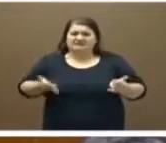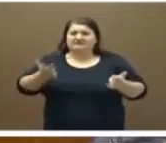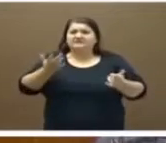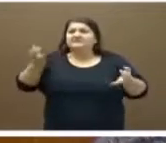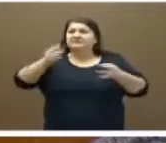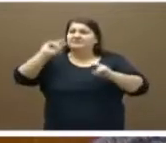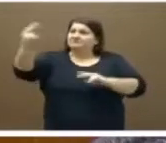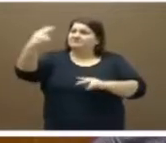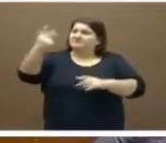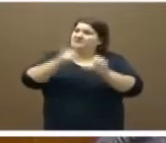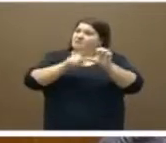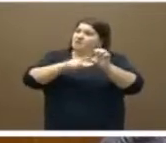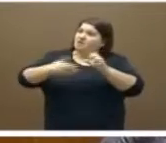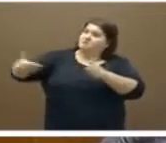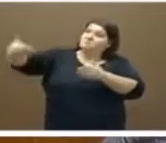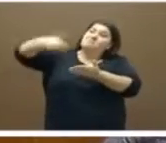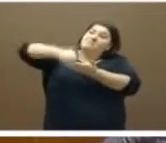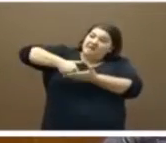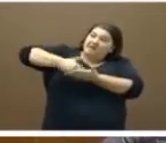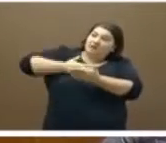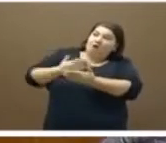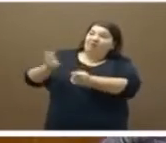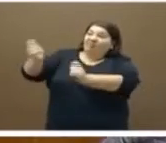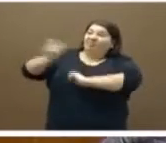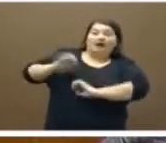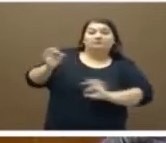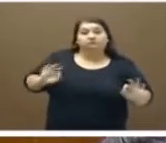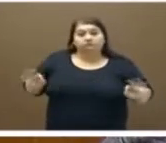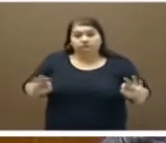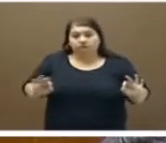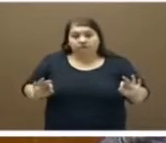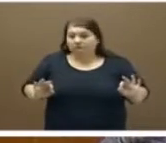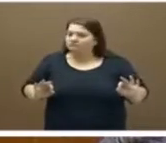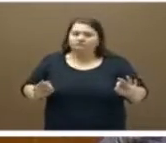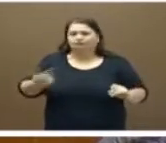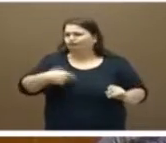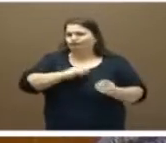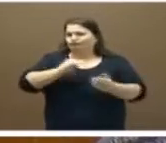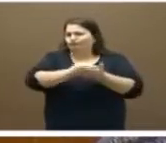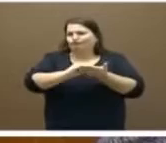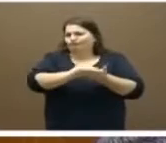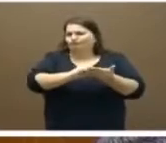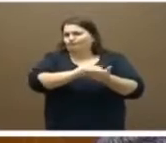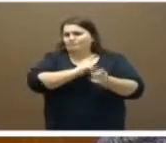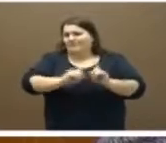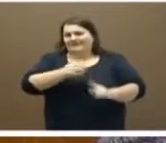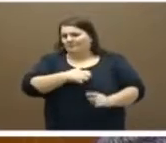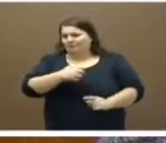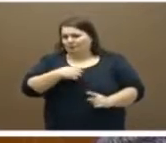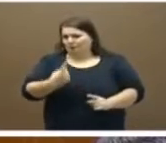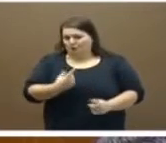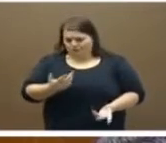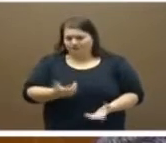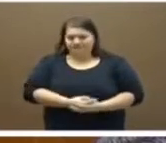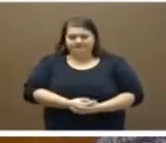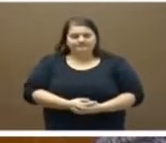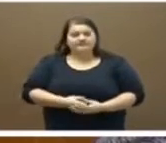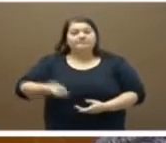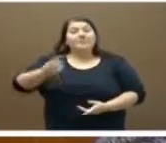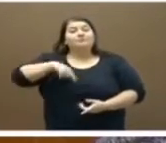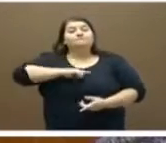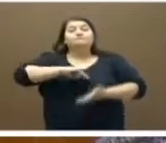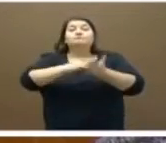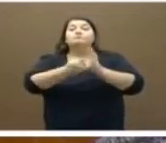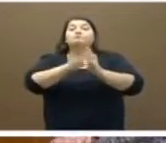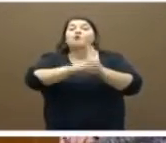mirado a Extremadura es para pedir y no para dar, difícilmente podemos llevar a cabo, ¿no? Vamos a hacer la integración de los